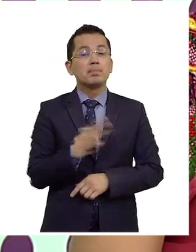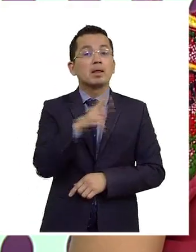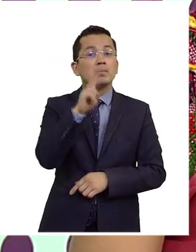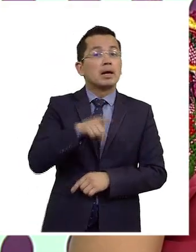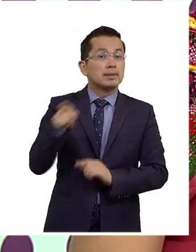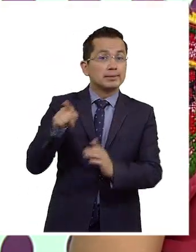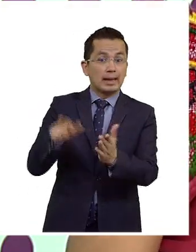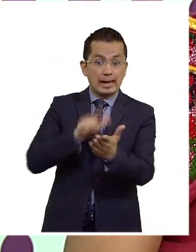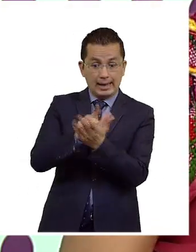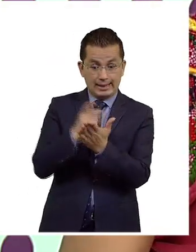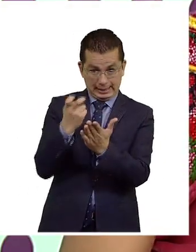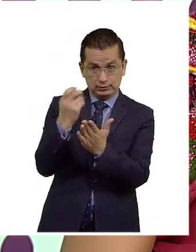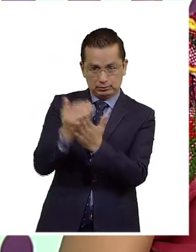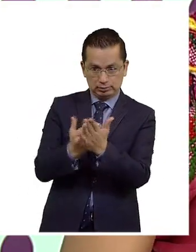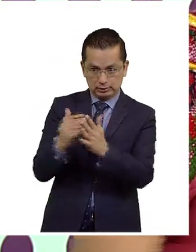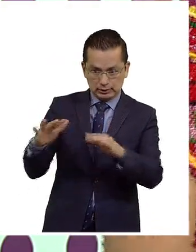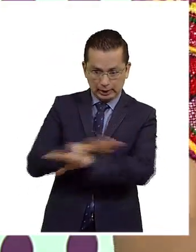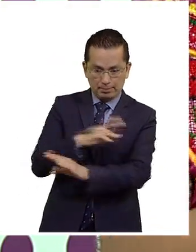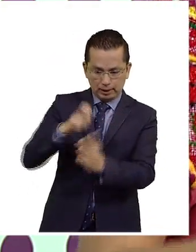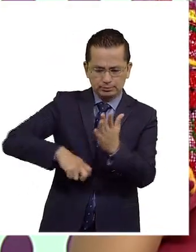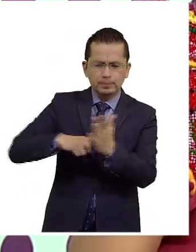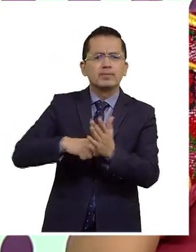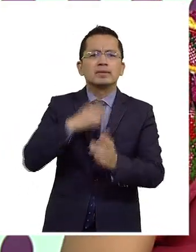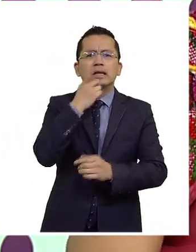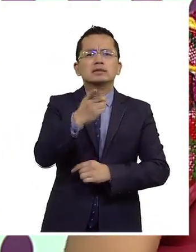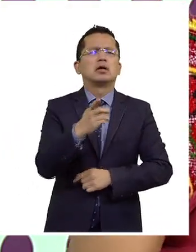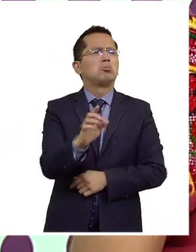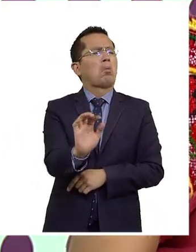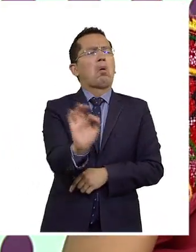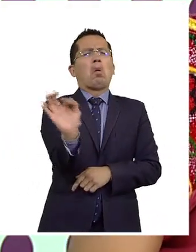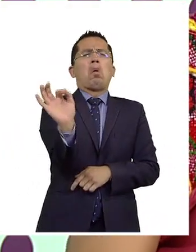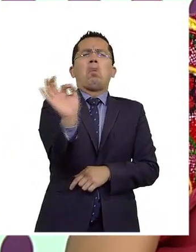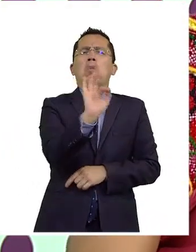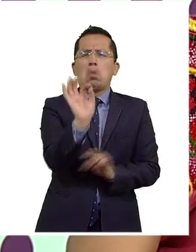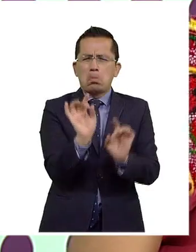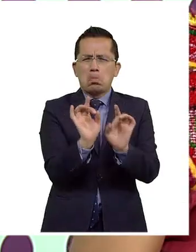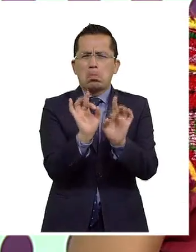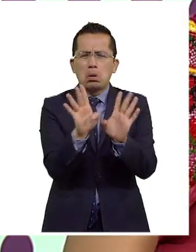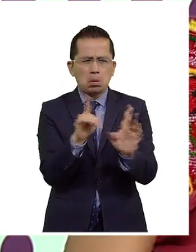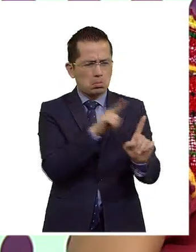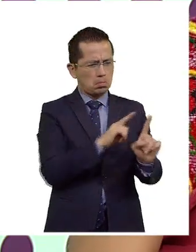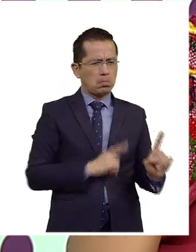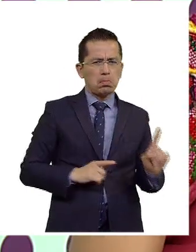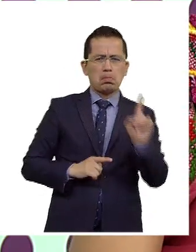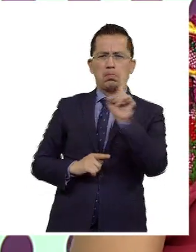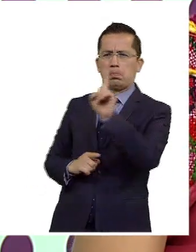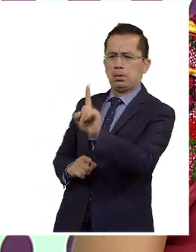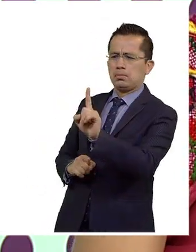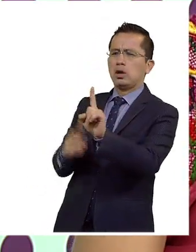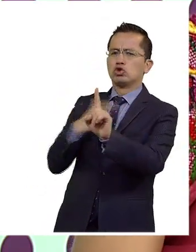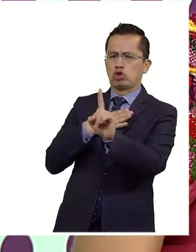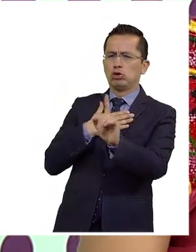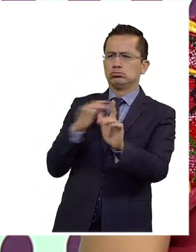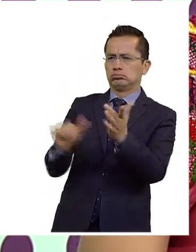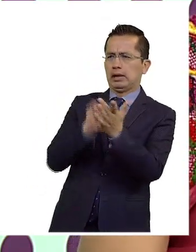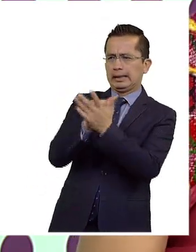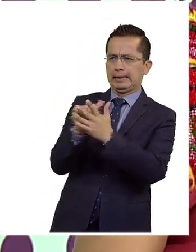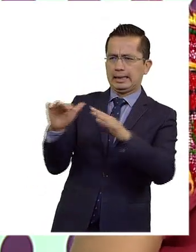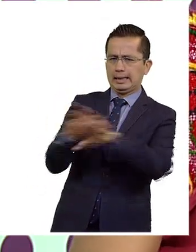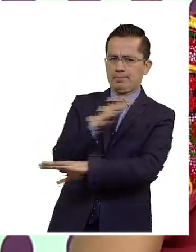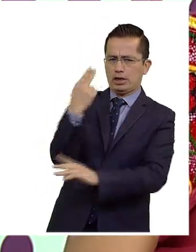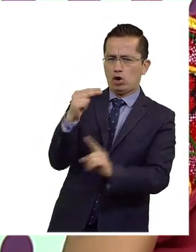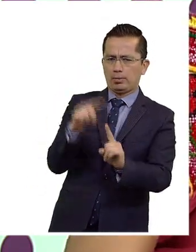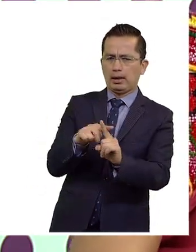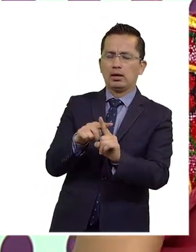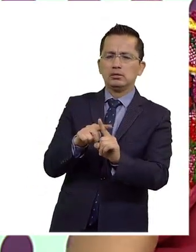idea es que en caso de que llegara a suceder que alguien se arrepienta, puede volver a cambiar su acta de nacimiento,